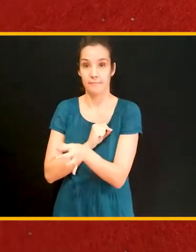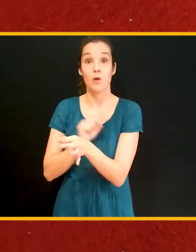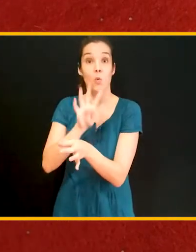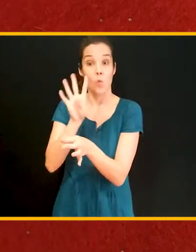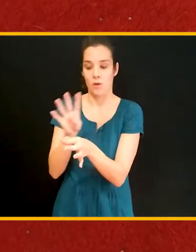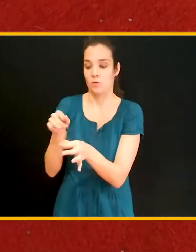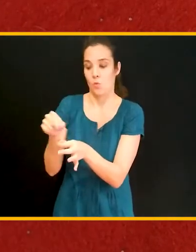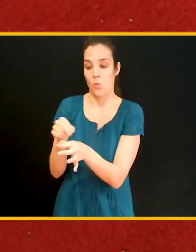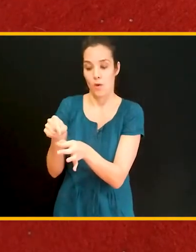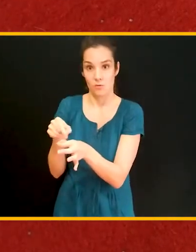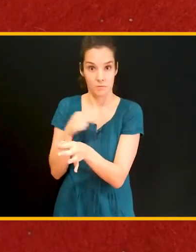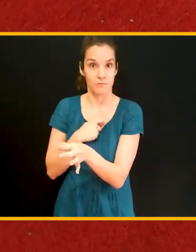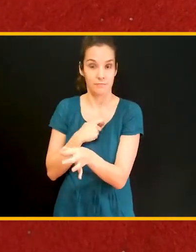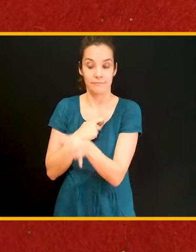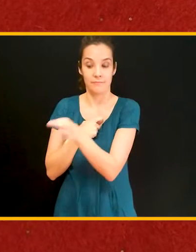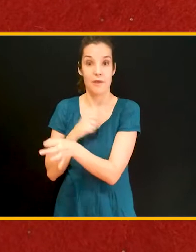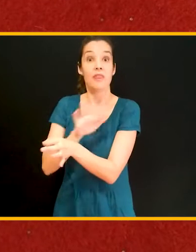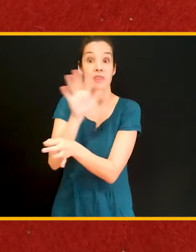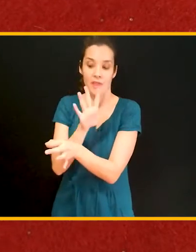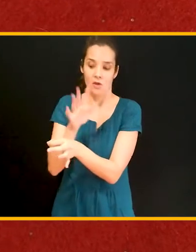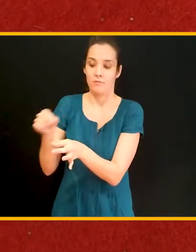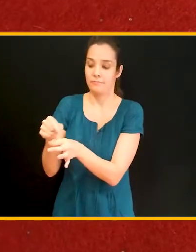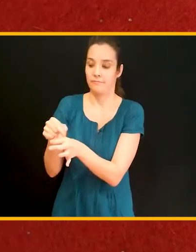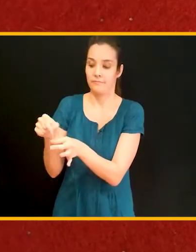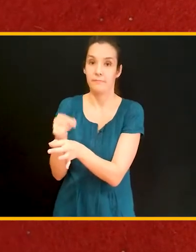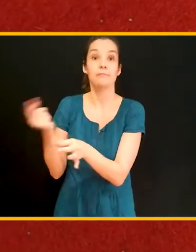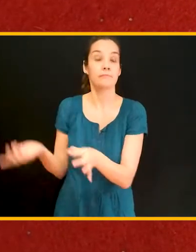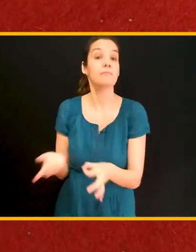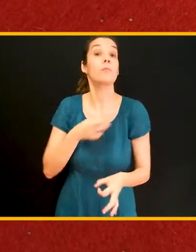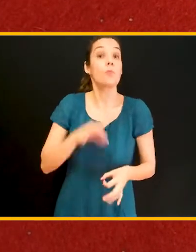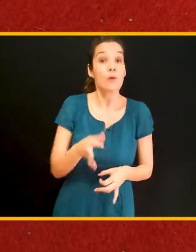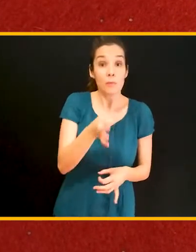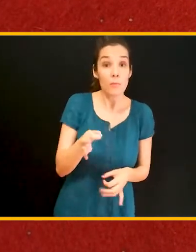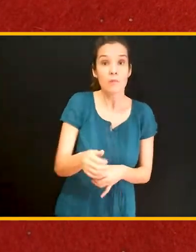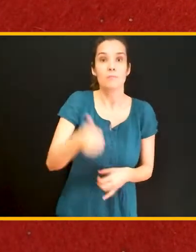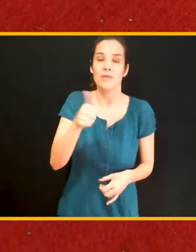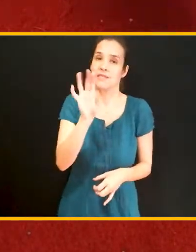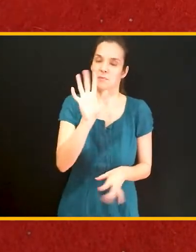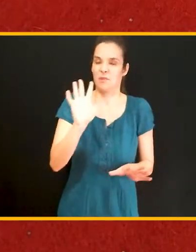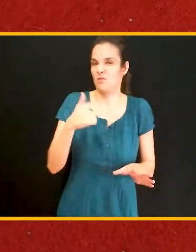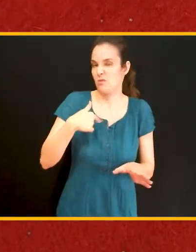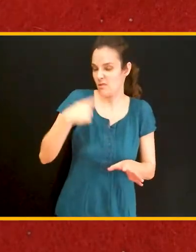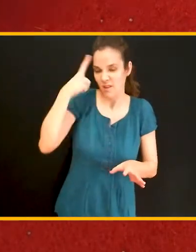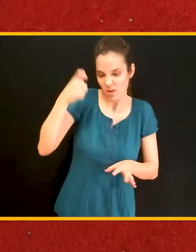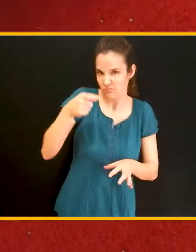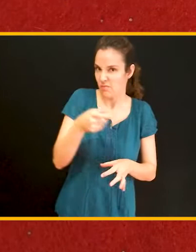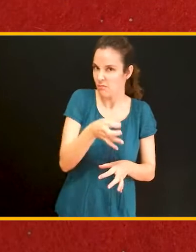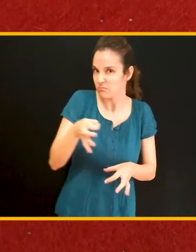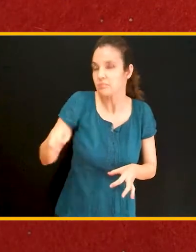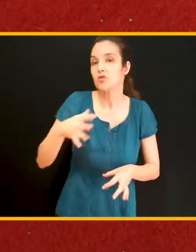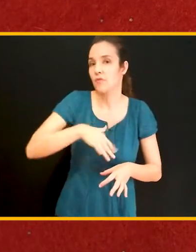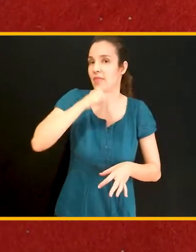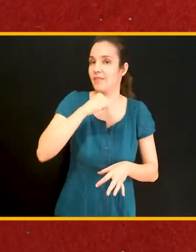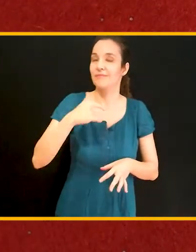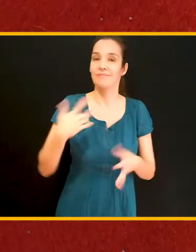el 4. Y vamos a poner el 5. ¿Que se puede hacer con más monedas? Pues sí, pero con esta yo creo que ya está bien. Lo que voy a hacer